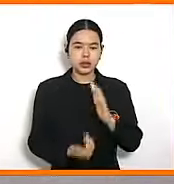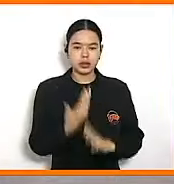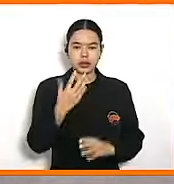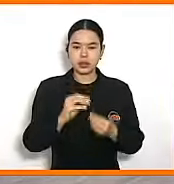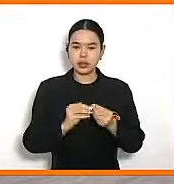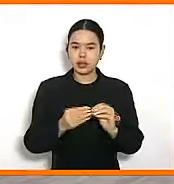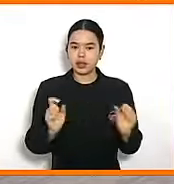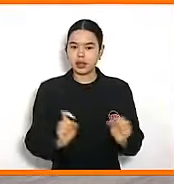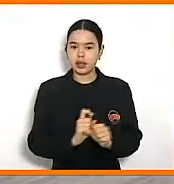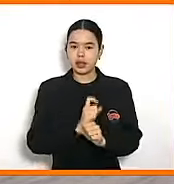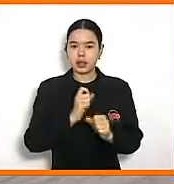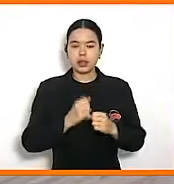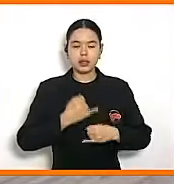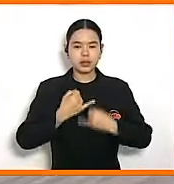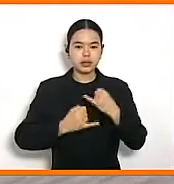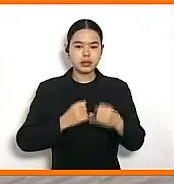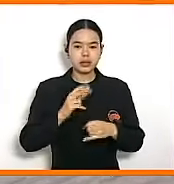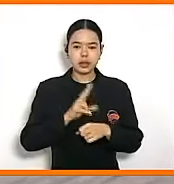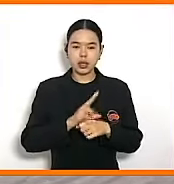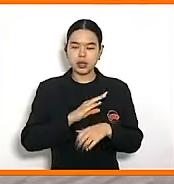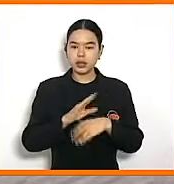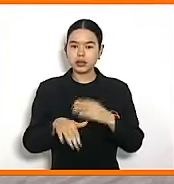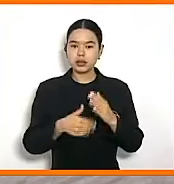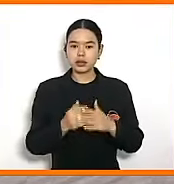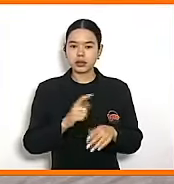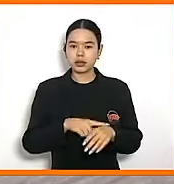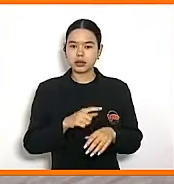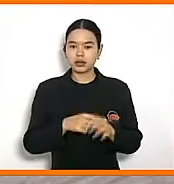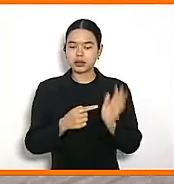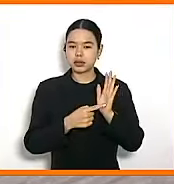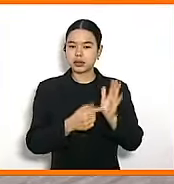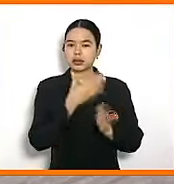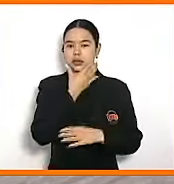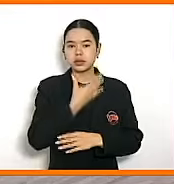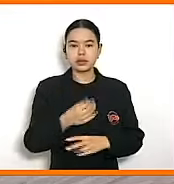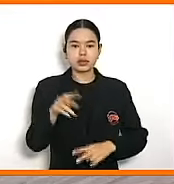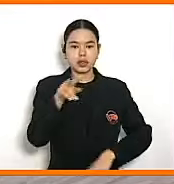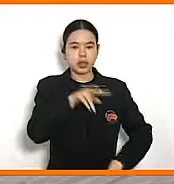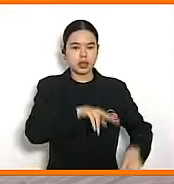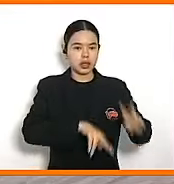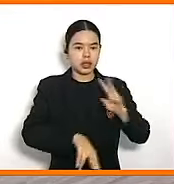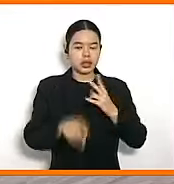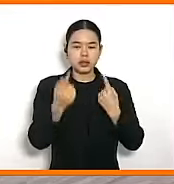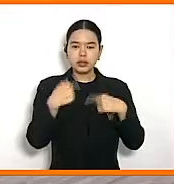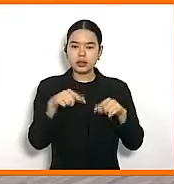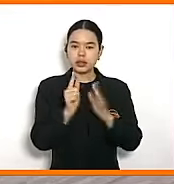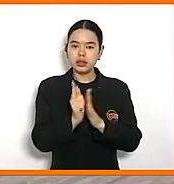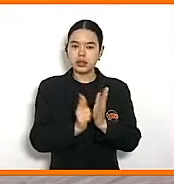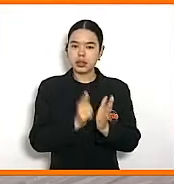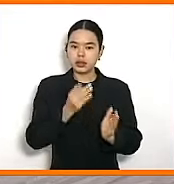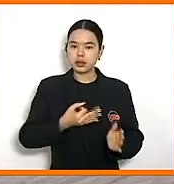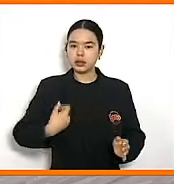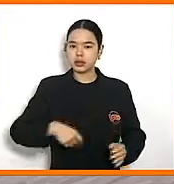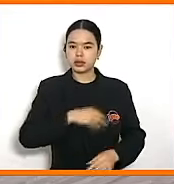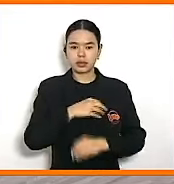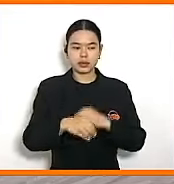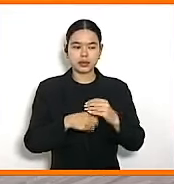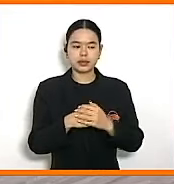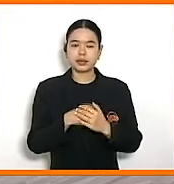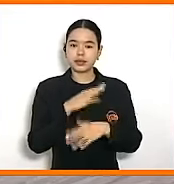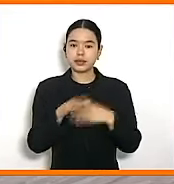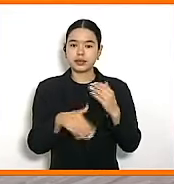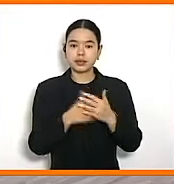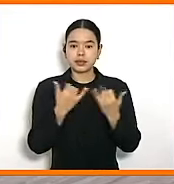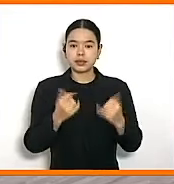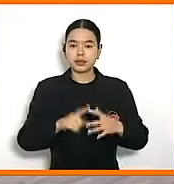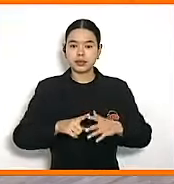número ganador en Jugatres. Pero mientras, déjame presentarte a nuestro notario que certificará cada uno de nuestros sorteos. Y es así